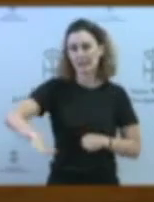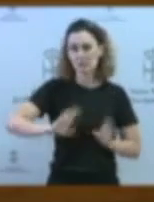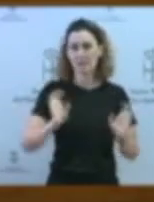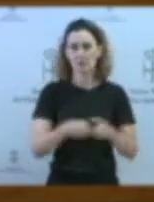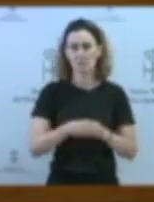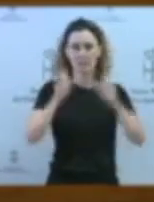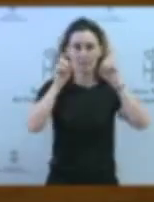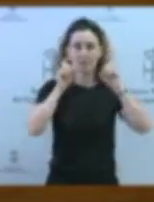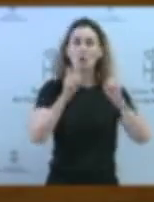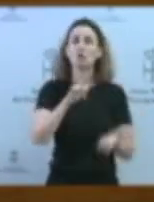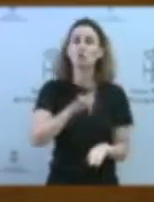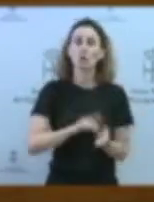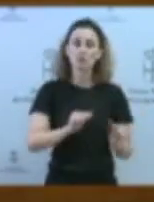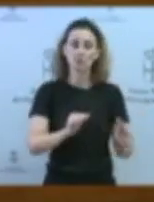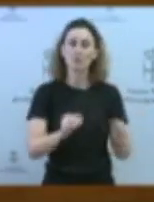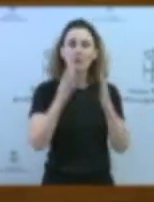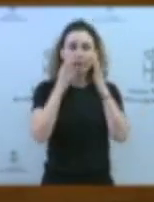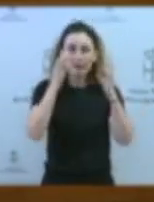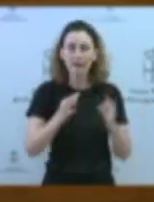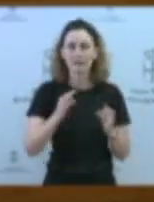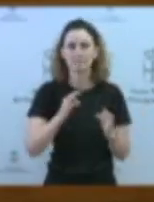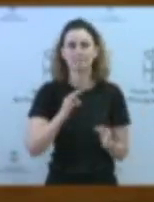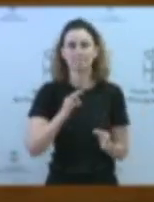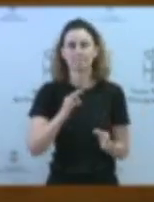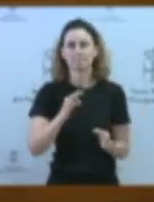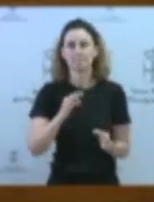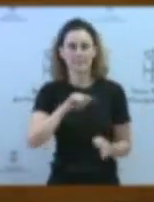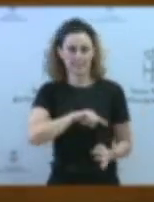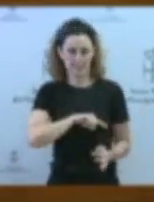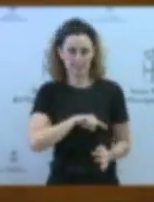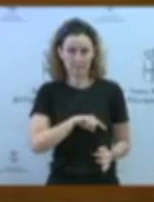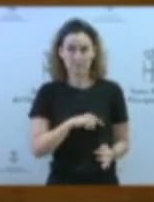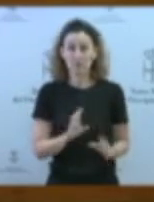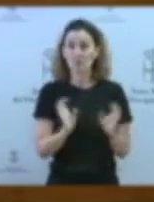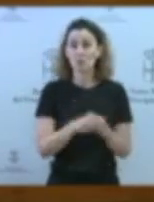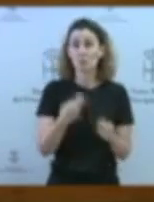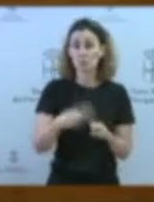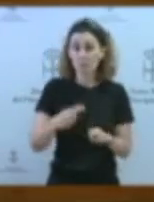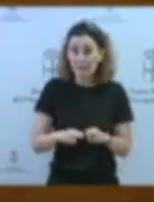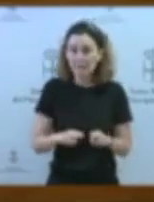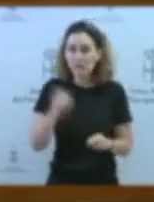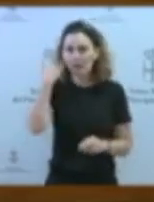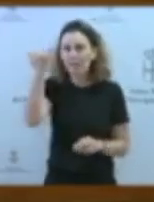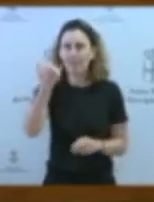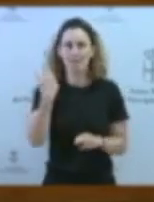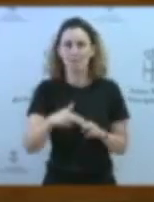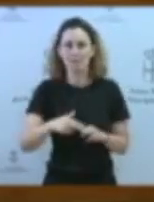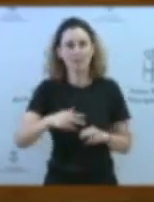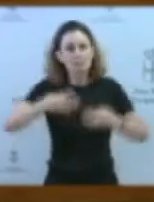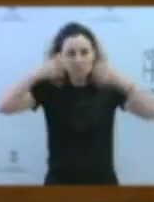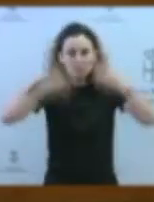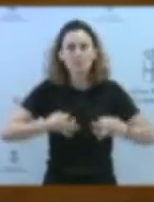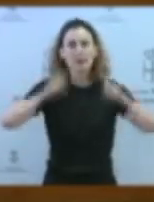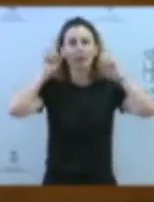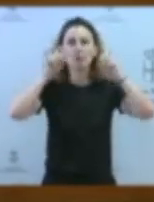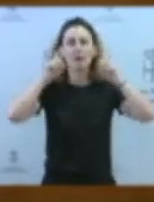Toca ahora que los grupos parlamentarios, que los grupos políticos, que ideológicamente sí creemos que la educación tiene que ser un pilar fundamental de nuestra sociedad, que tiene